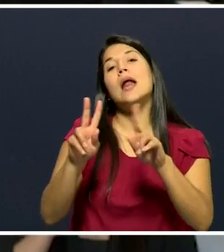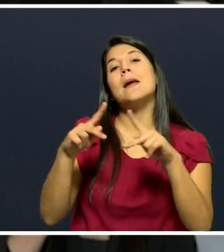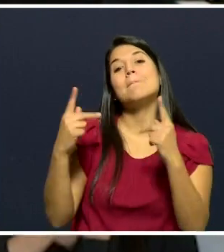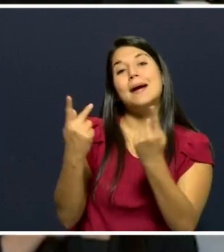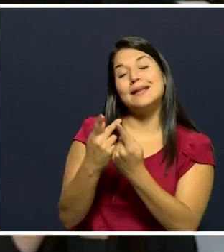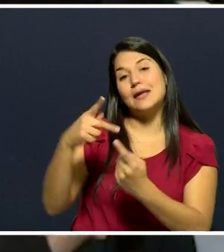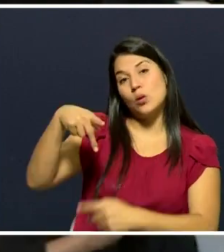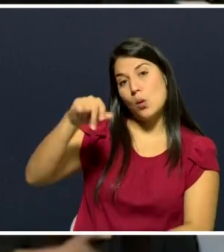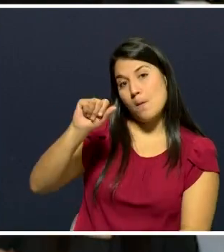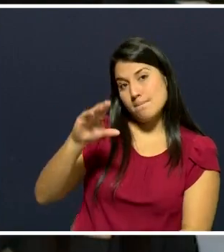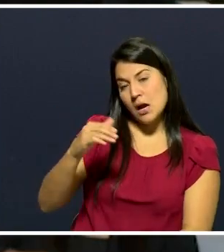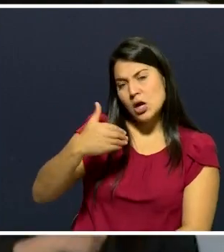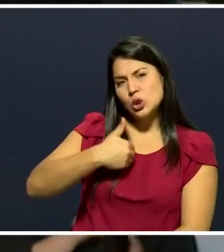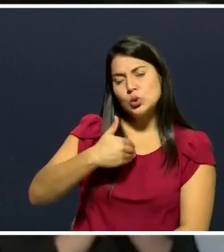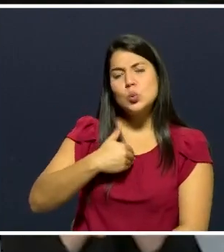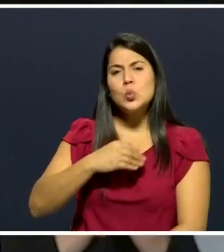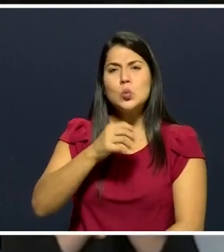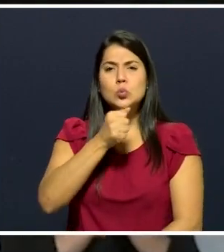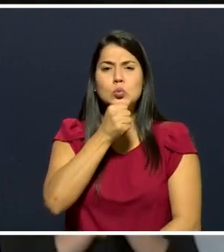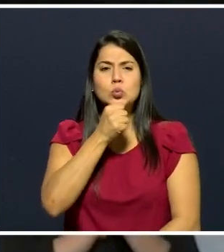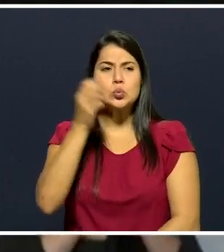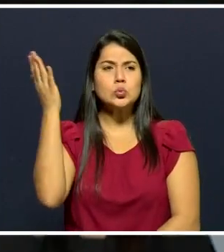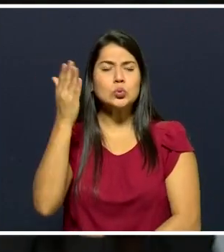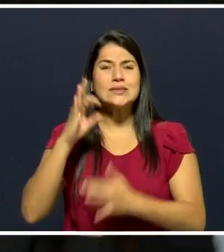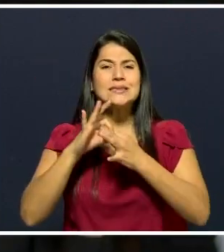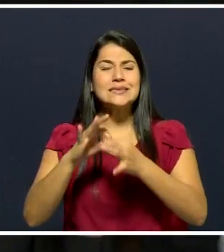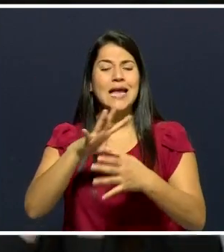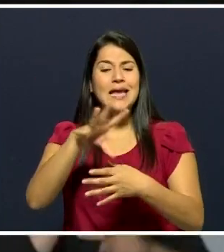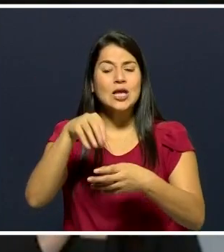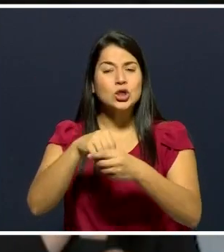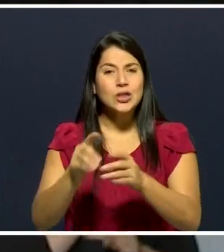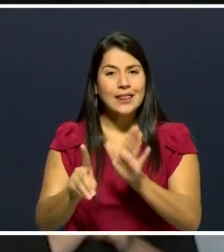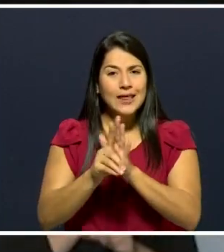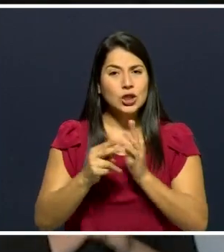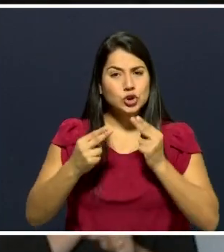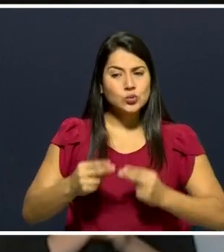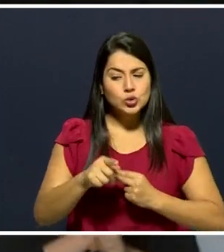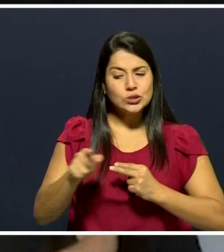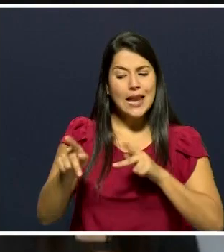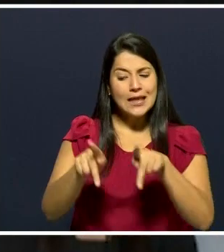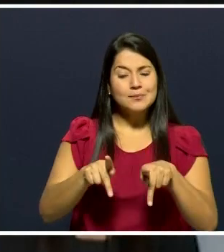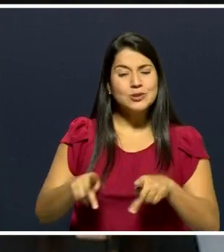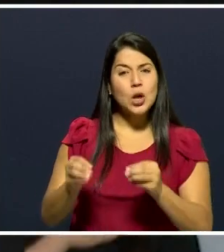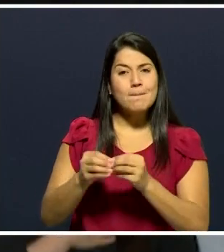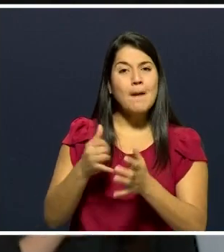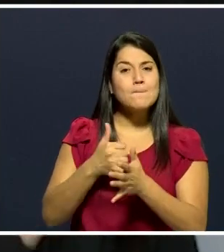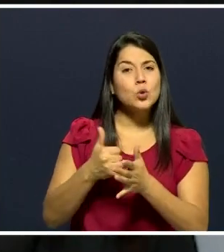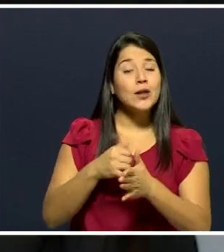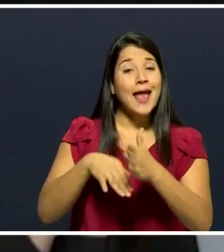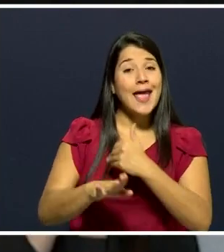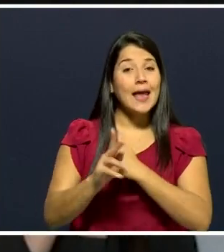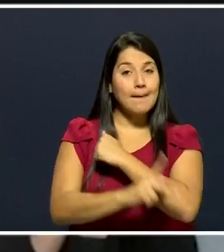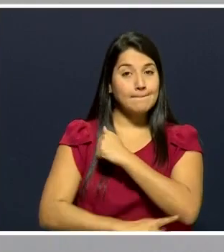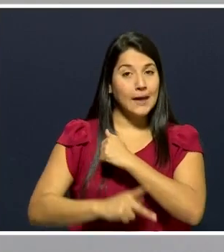PAC sostuvo un discurso de inclusión y derechos humanos de las poblaciones más vulnerables del país.